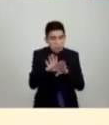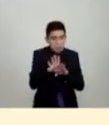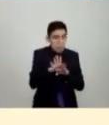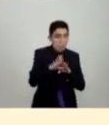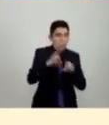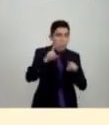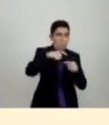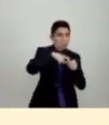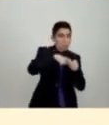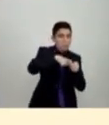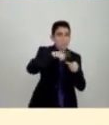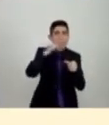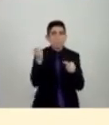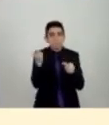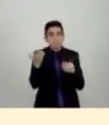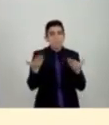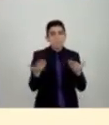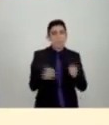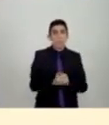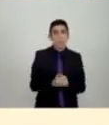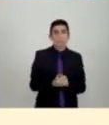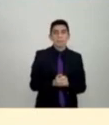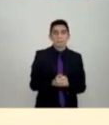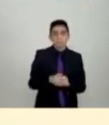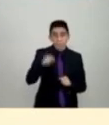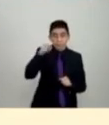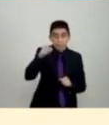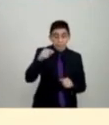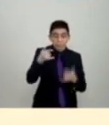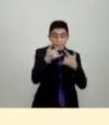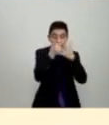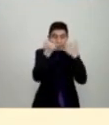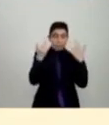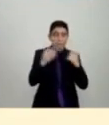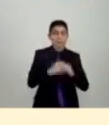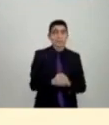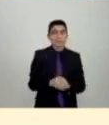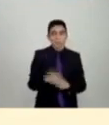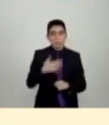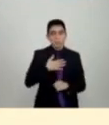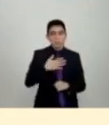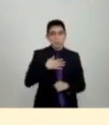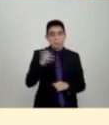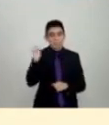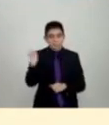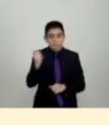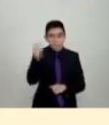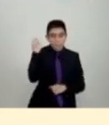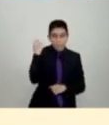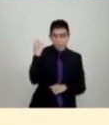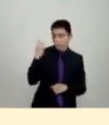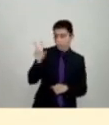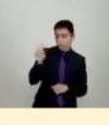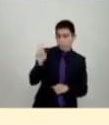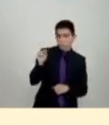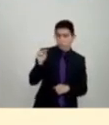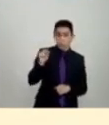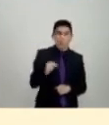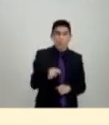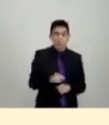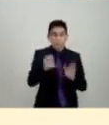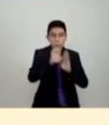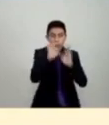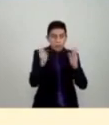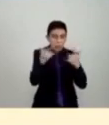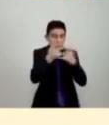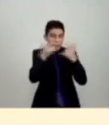metí, ¿no? Ahí está la novela. Y yo le contestaba, colega, mi técnica no es esa. Mi técnica es cuando una novela se